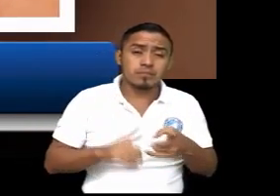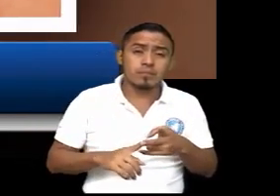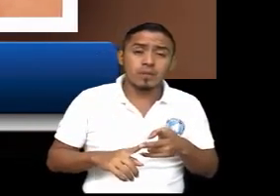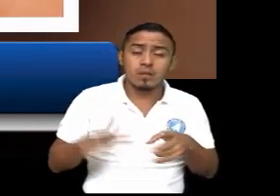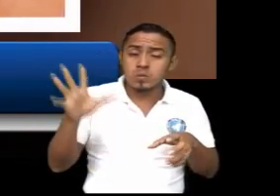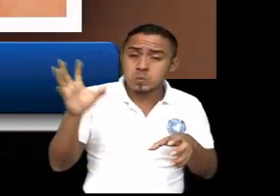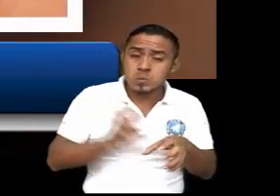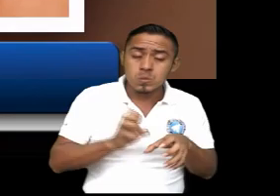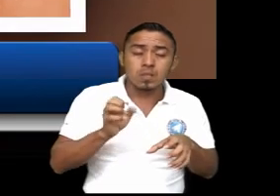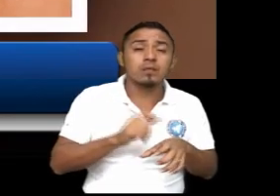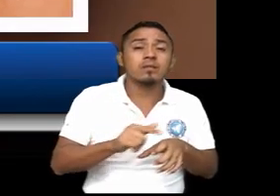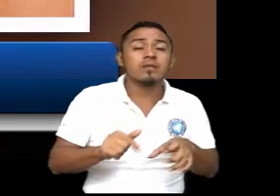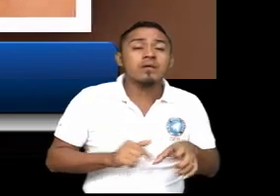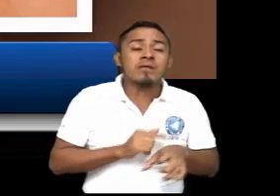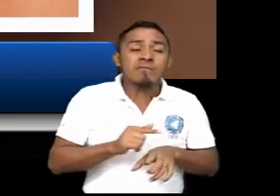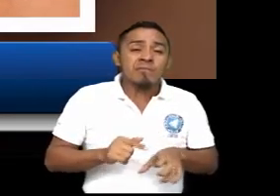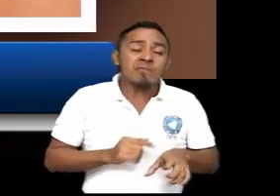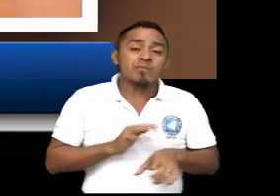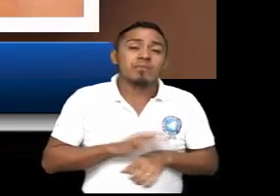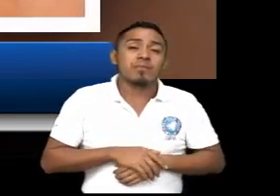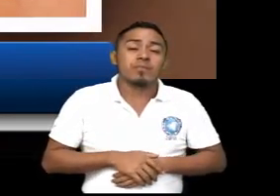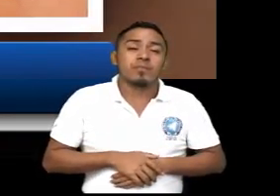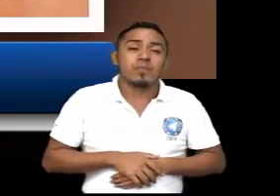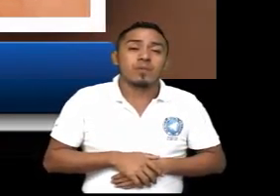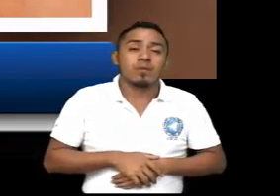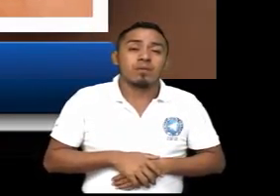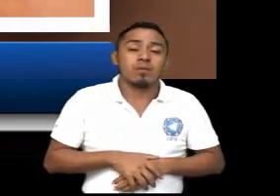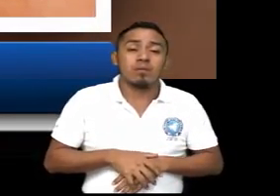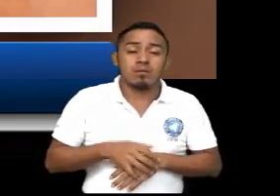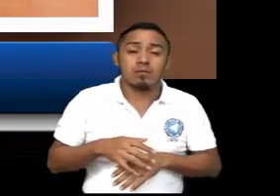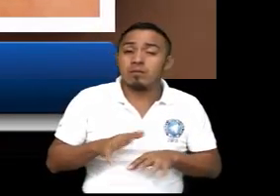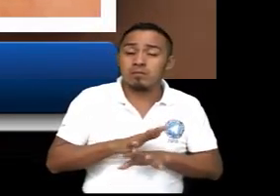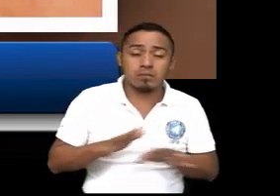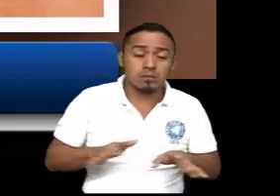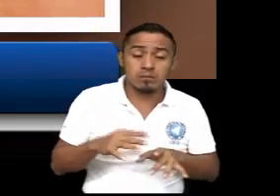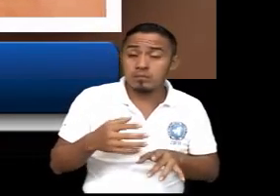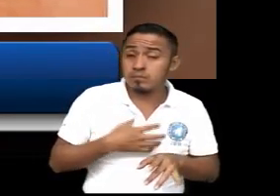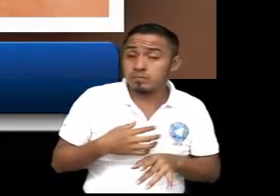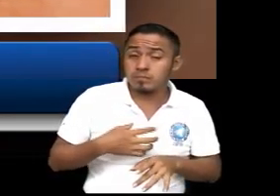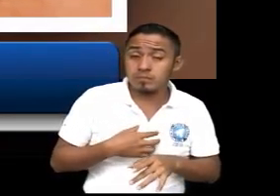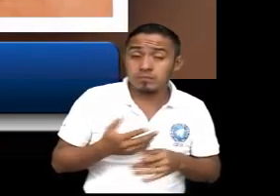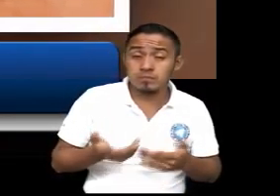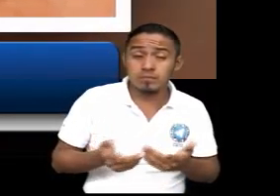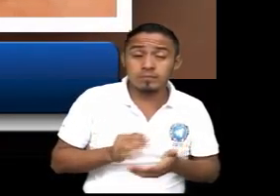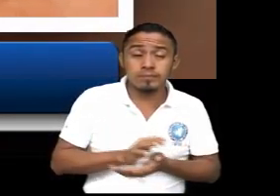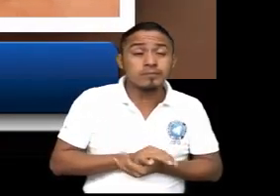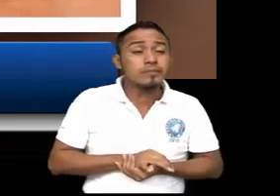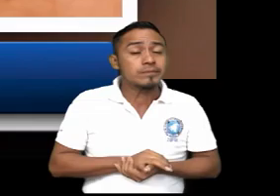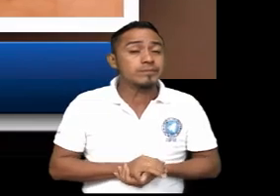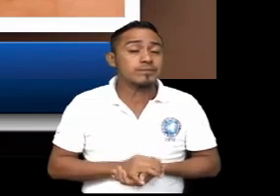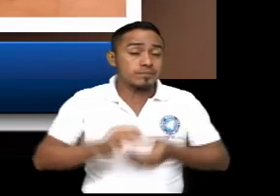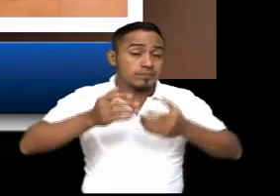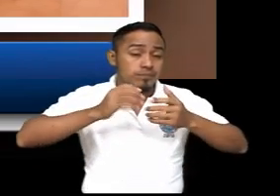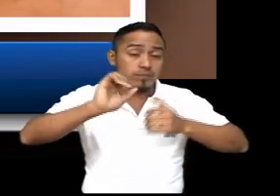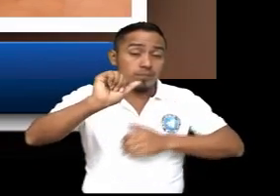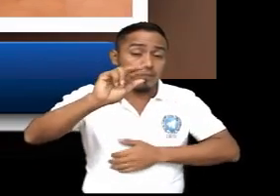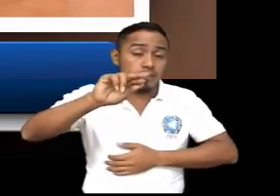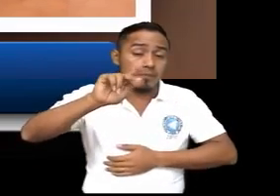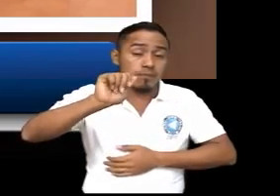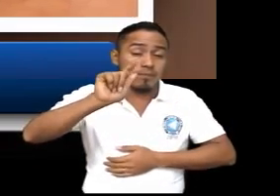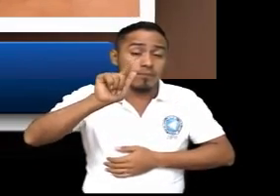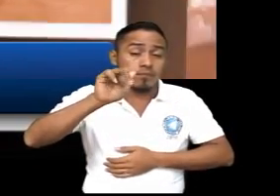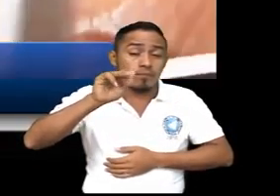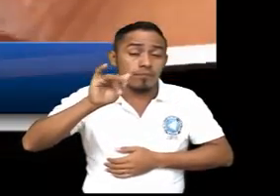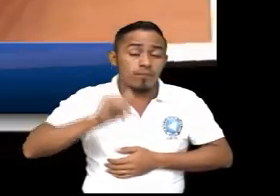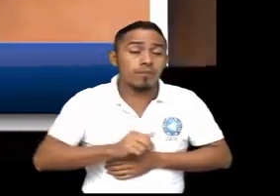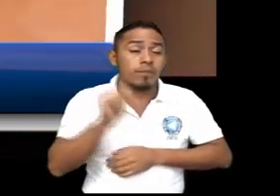endurece. Sí, exactamente, se endurecen, pierden su estructura anatómica. Eso, y entonces este